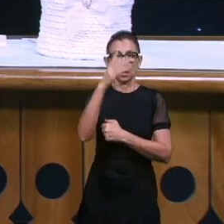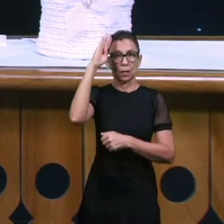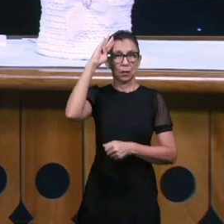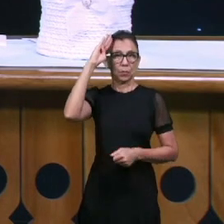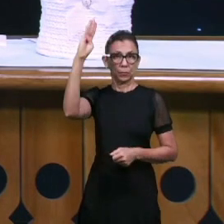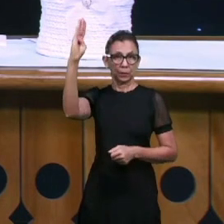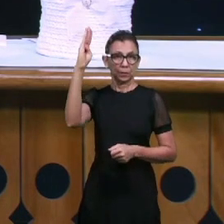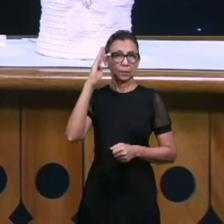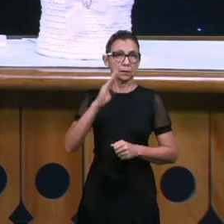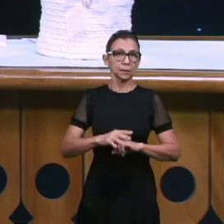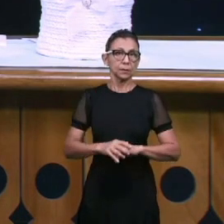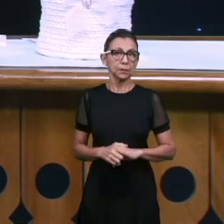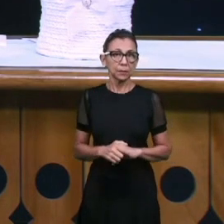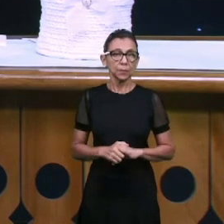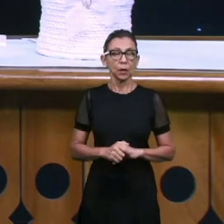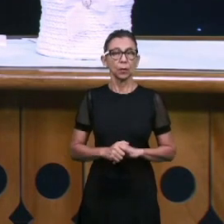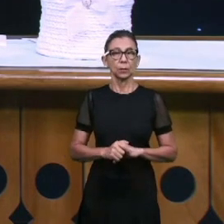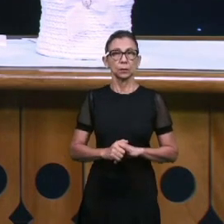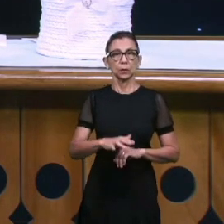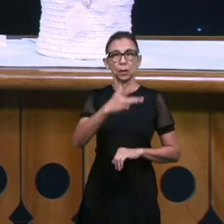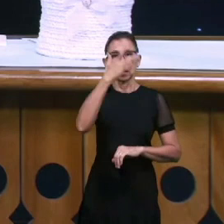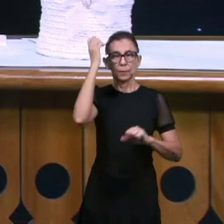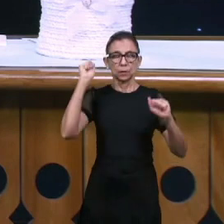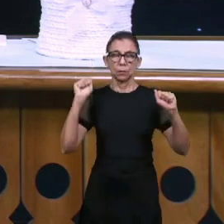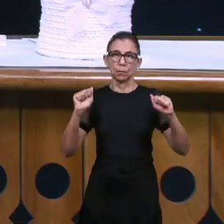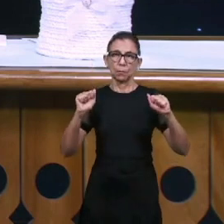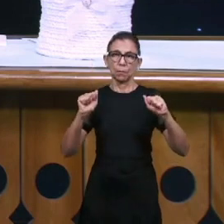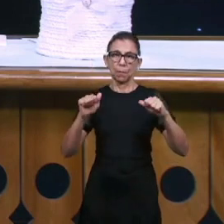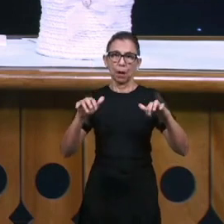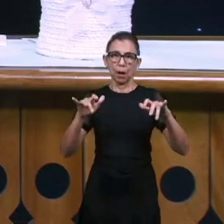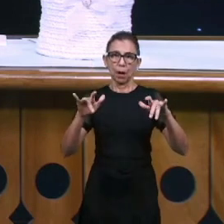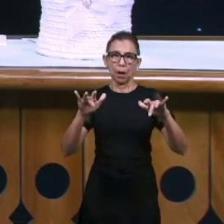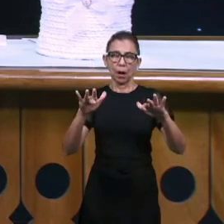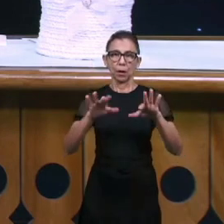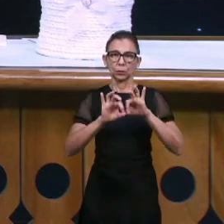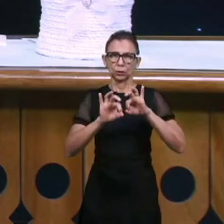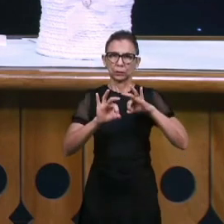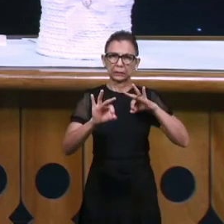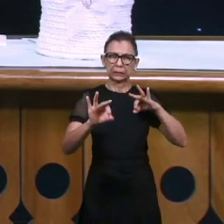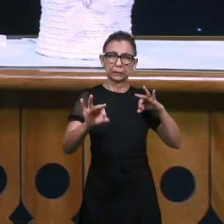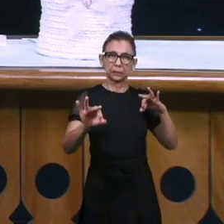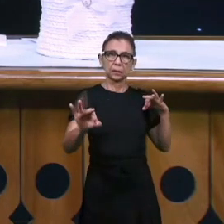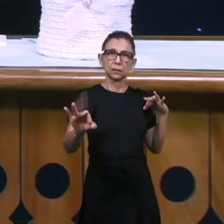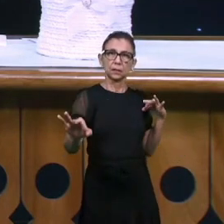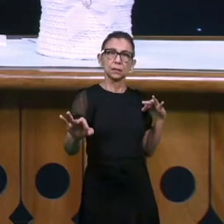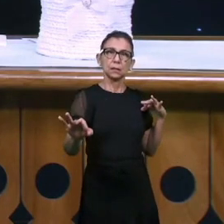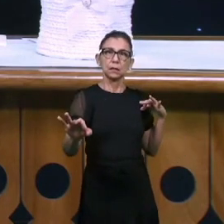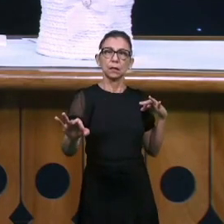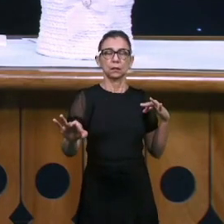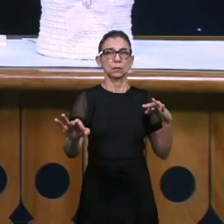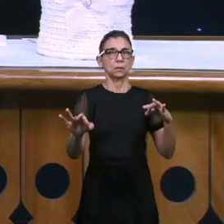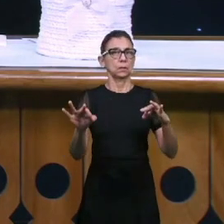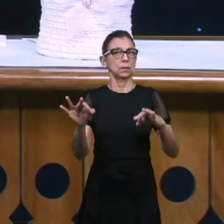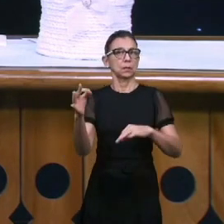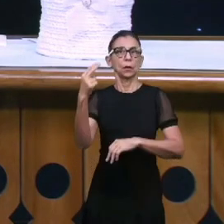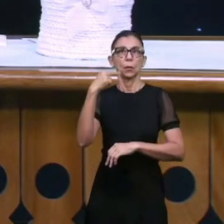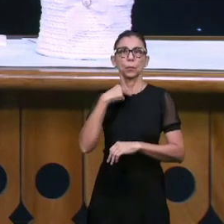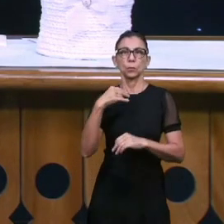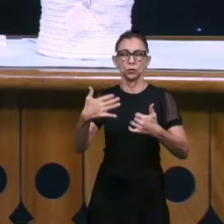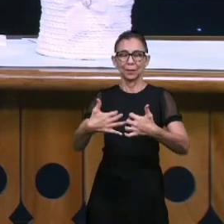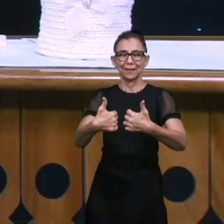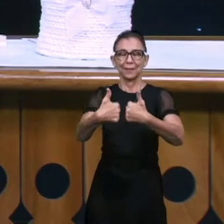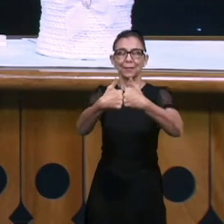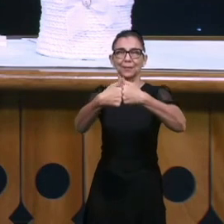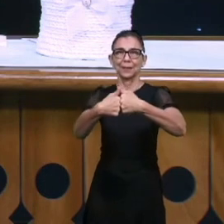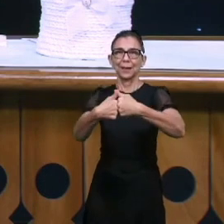La Trinidad tiene que estar adelante. No, el hombre no puede ir adelante. Con medida de 2000 codos. Y no os acerquéis